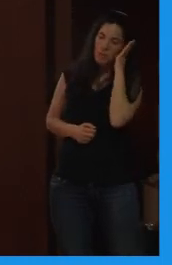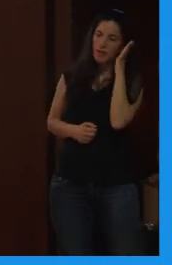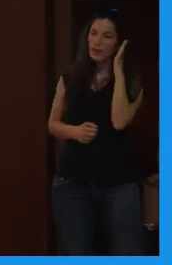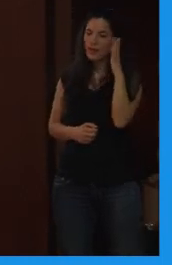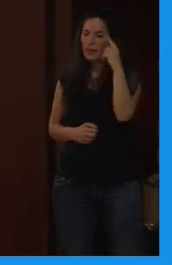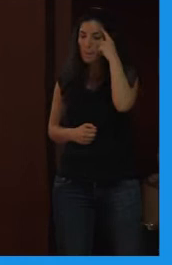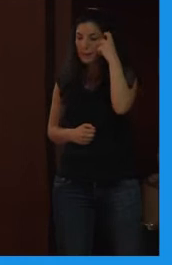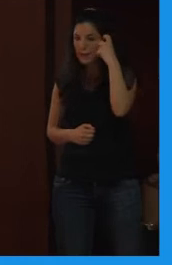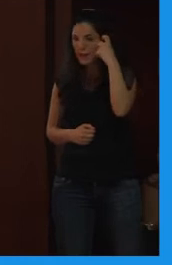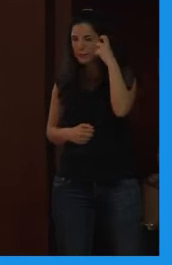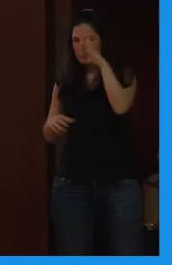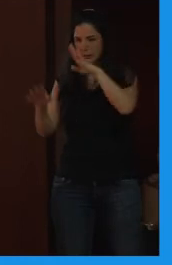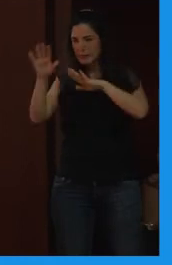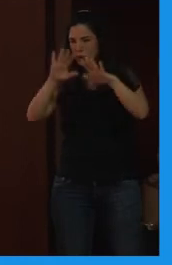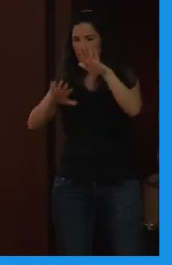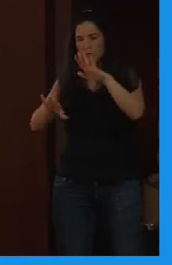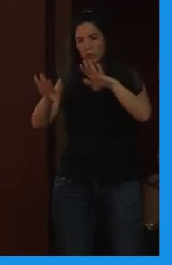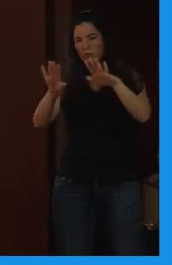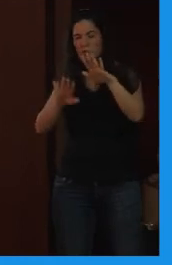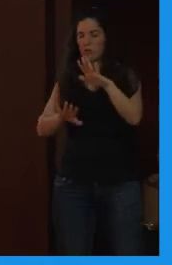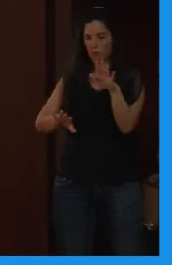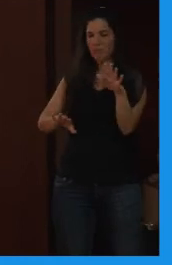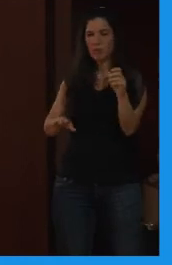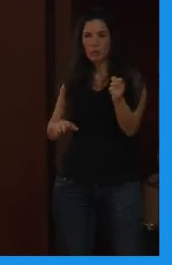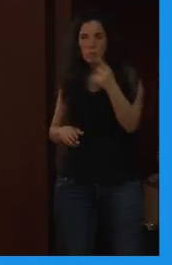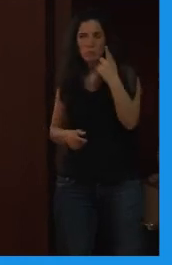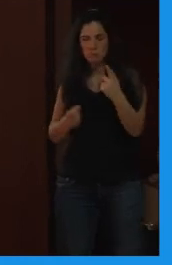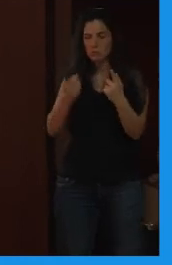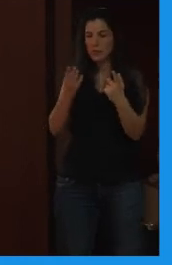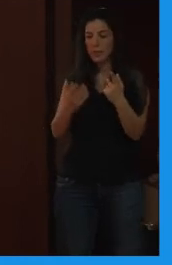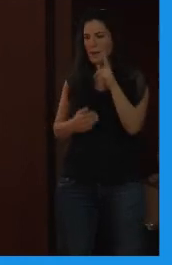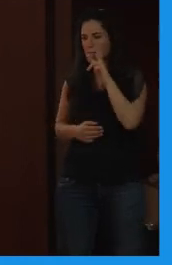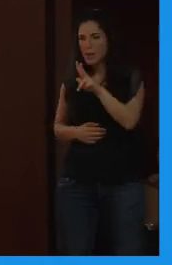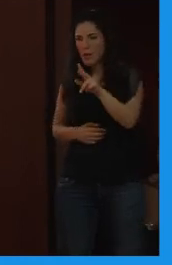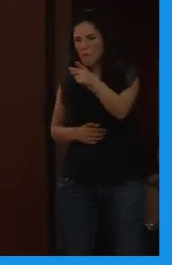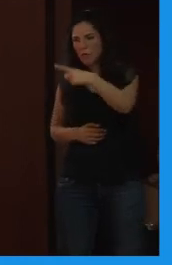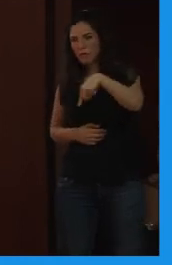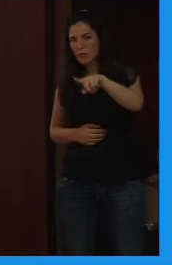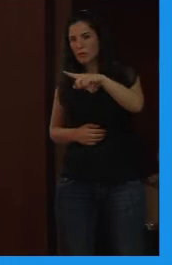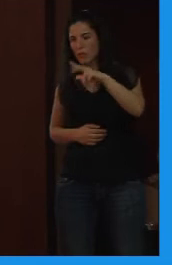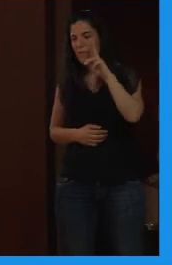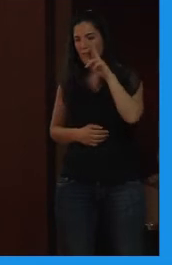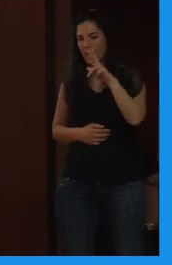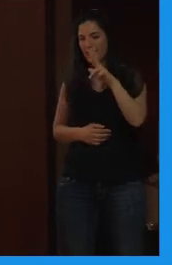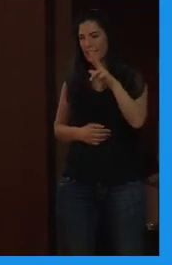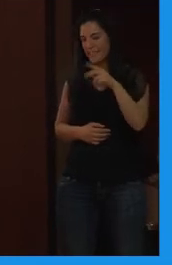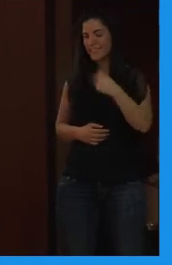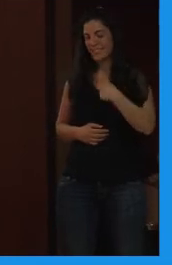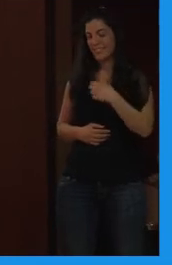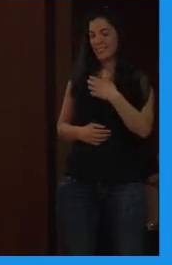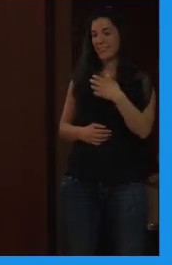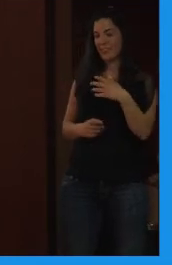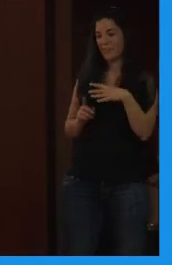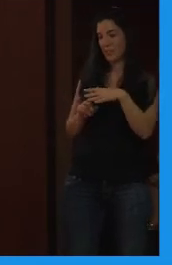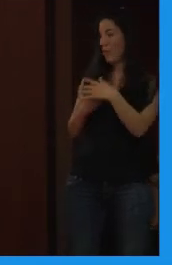algunos o algunas sobre todo, que estáis reflejándoos. Podéis reflejaros por la